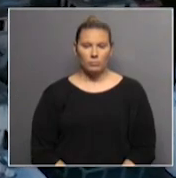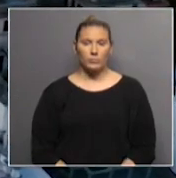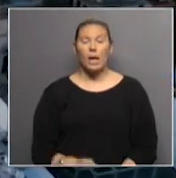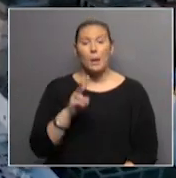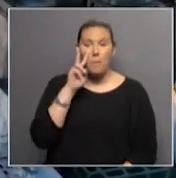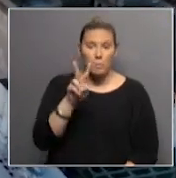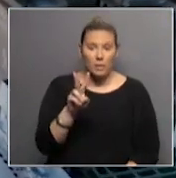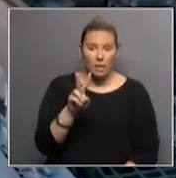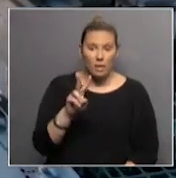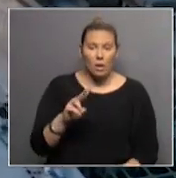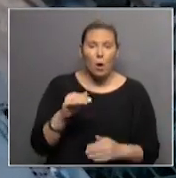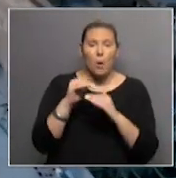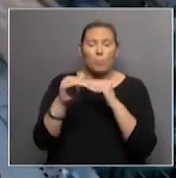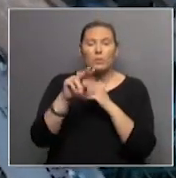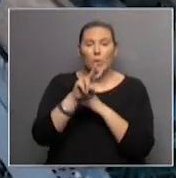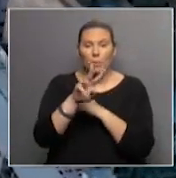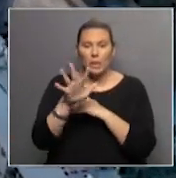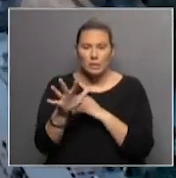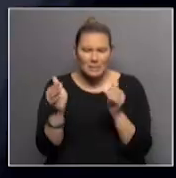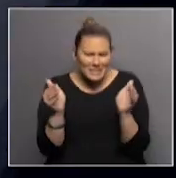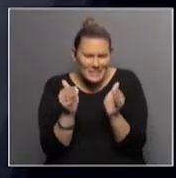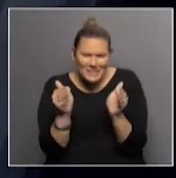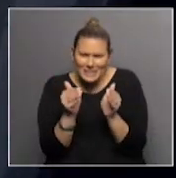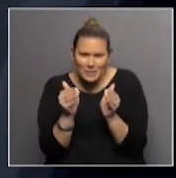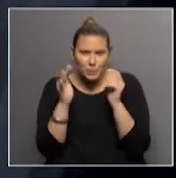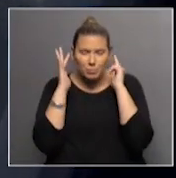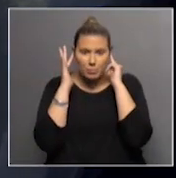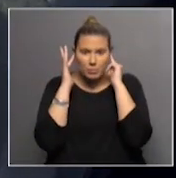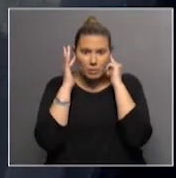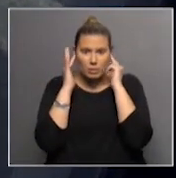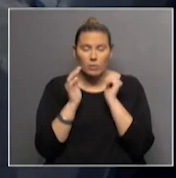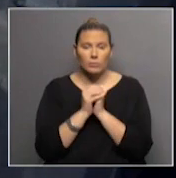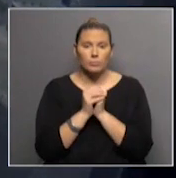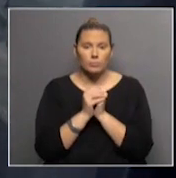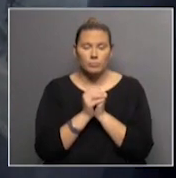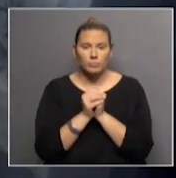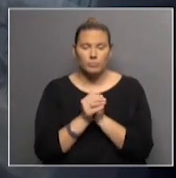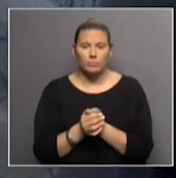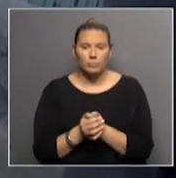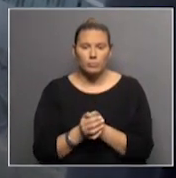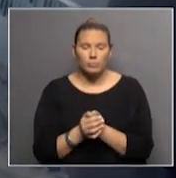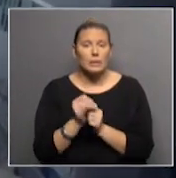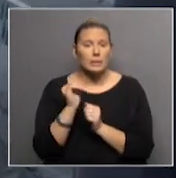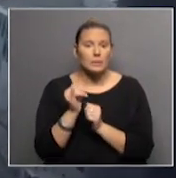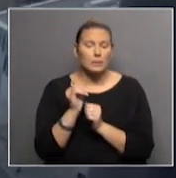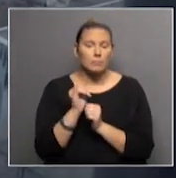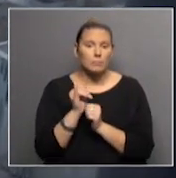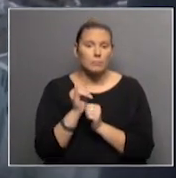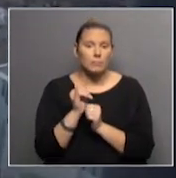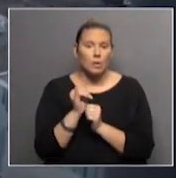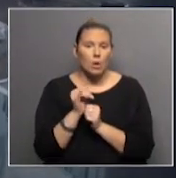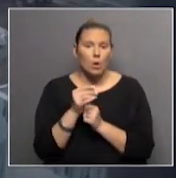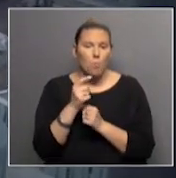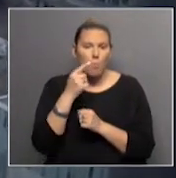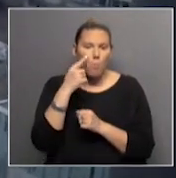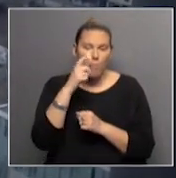El mirador está ubicado en el piso 25, es un lugar bien pequeñito, como verán. Y sí, tenemos gran parte